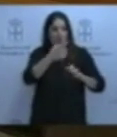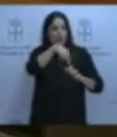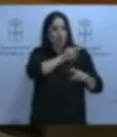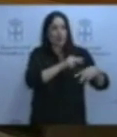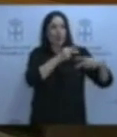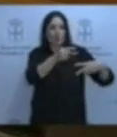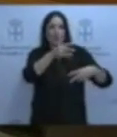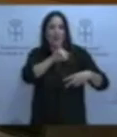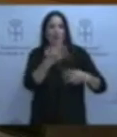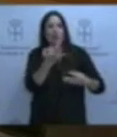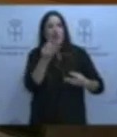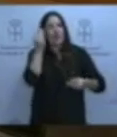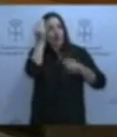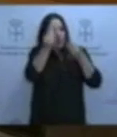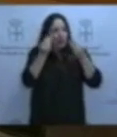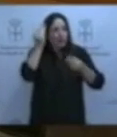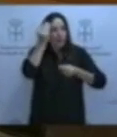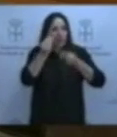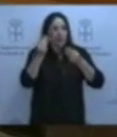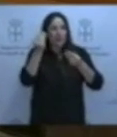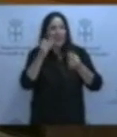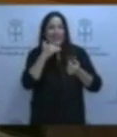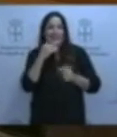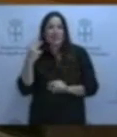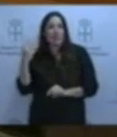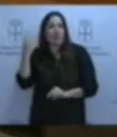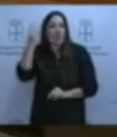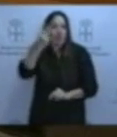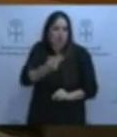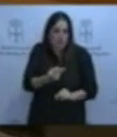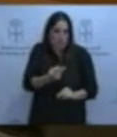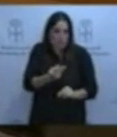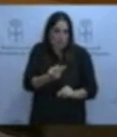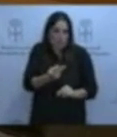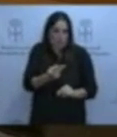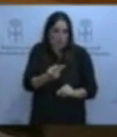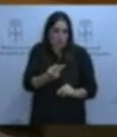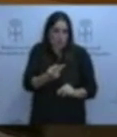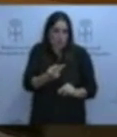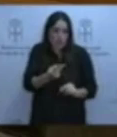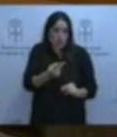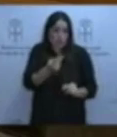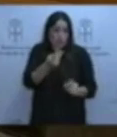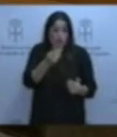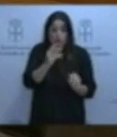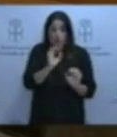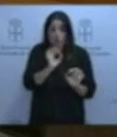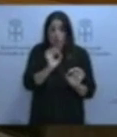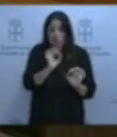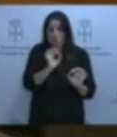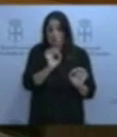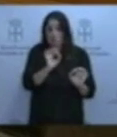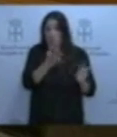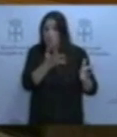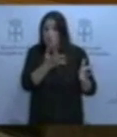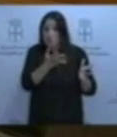cabe reflexionar como pasaron casi 2 años dende que, vamos, fue lo que